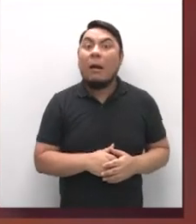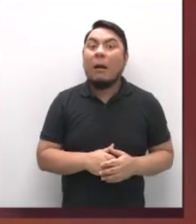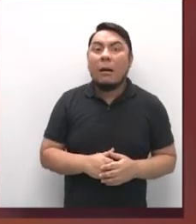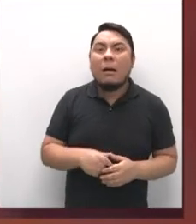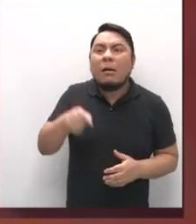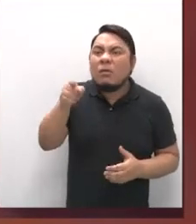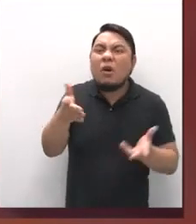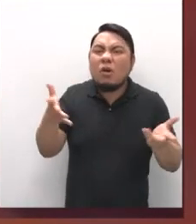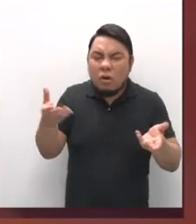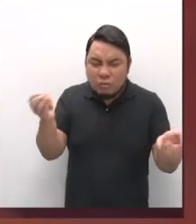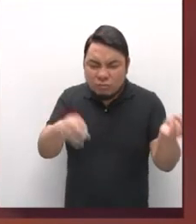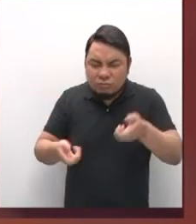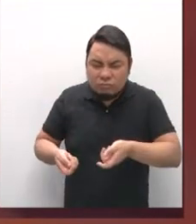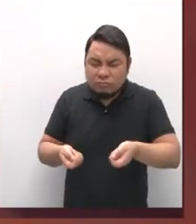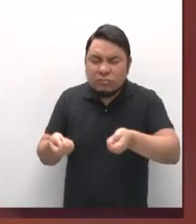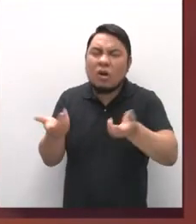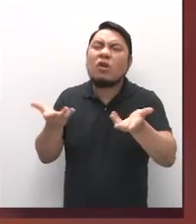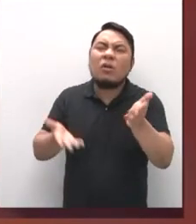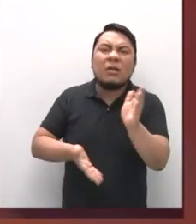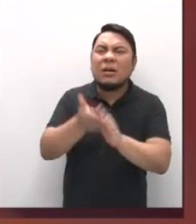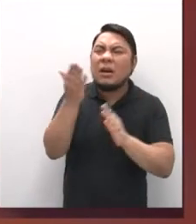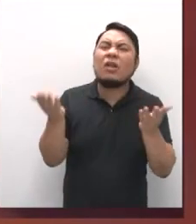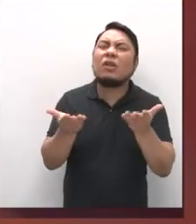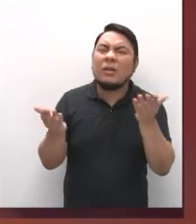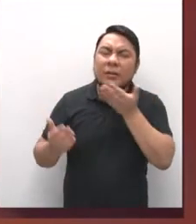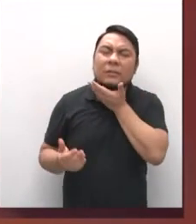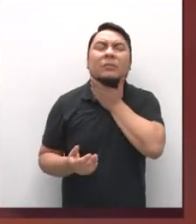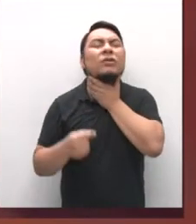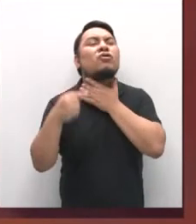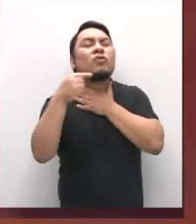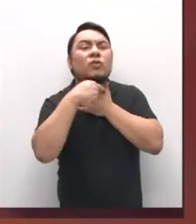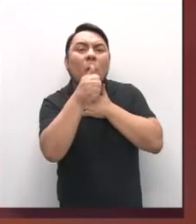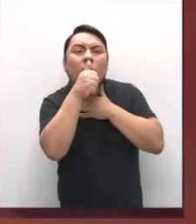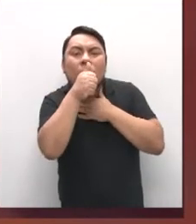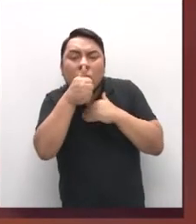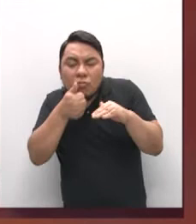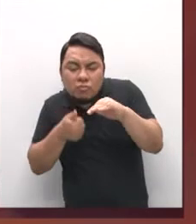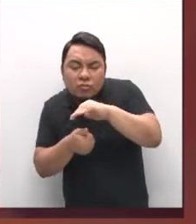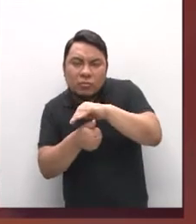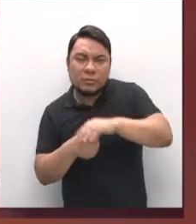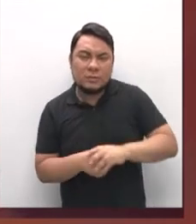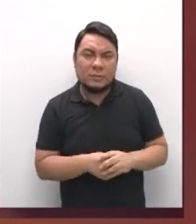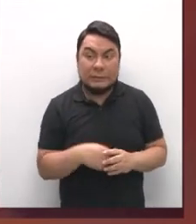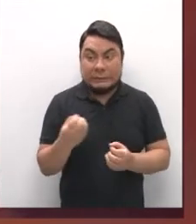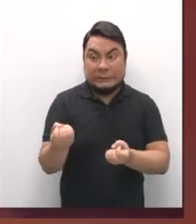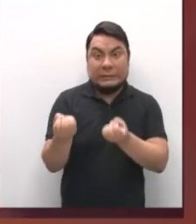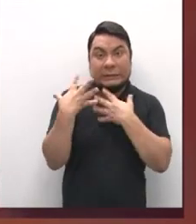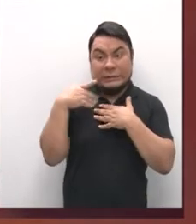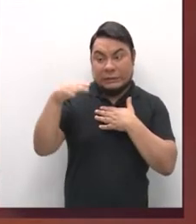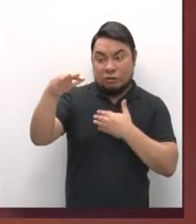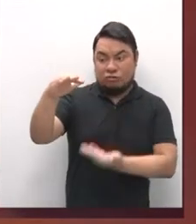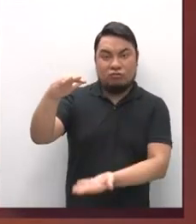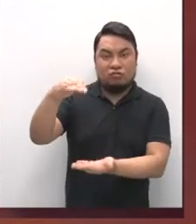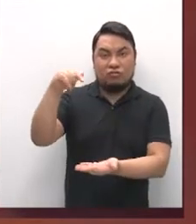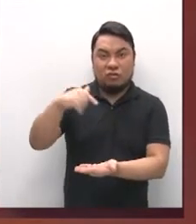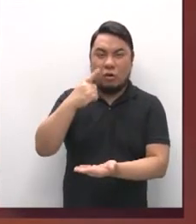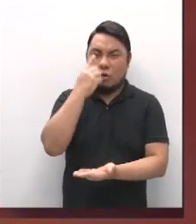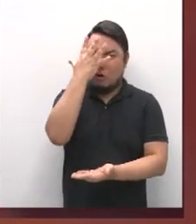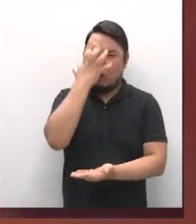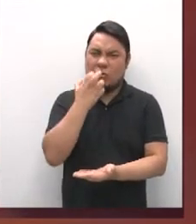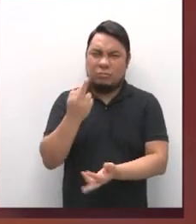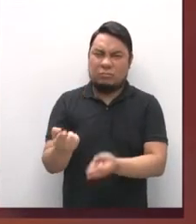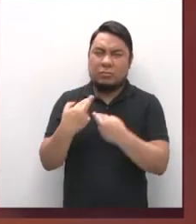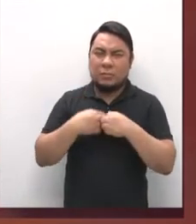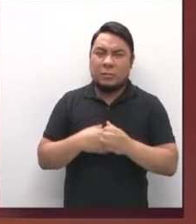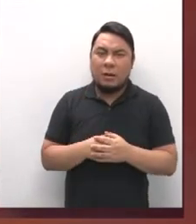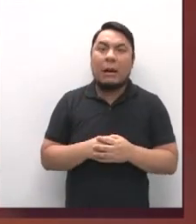recoges? Preguntó Jacinto. Lo escondo, respondió el Muki enojado. ¿Y